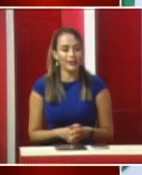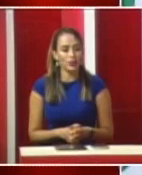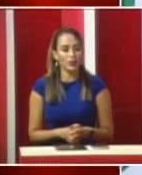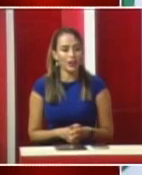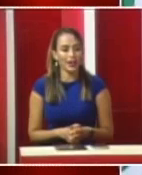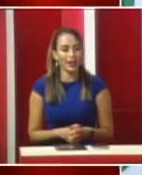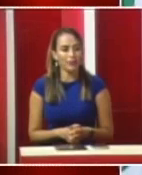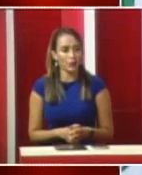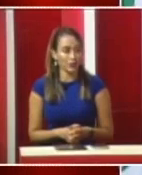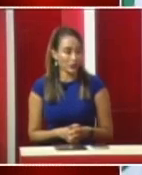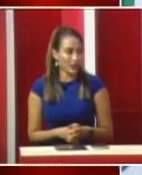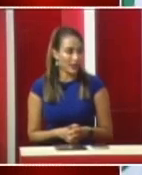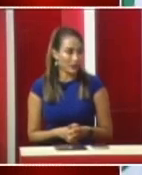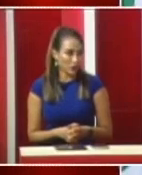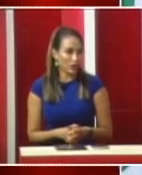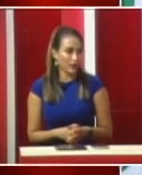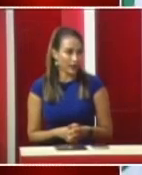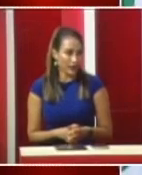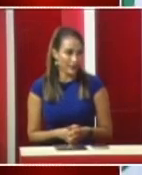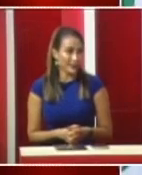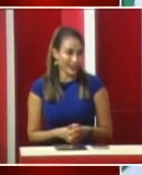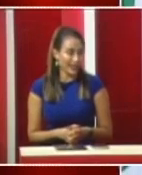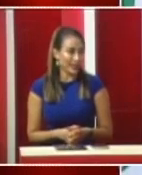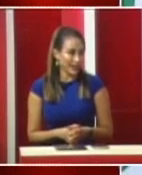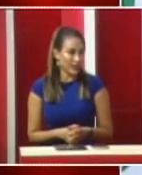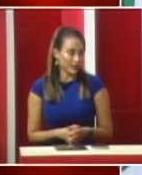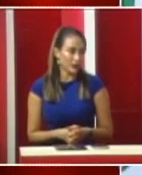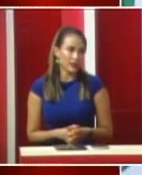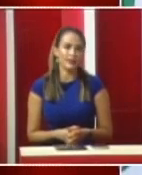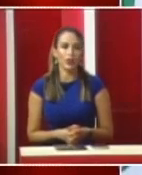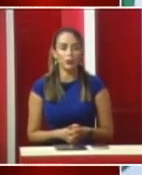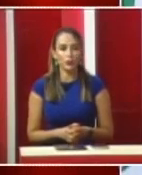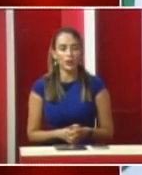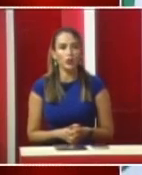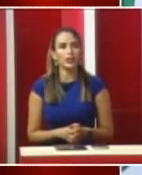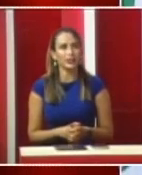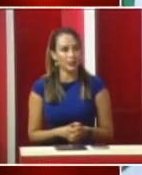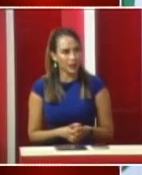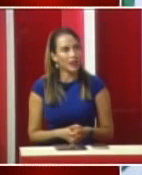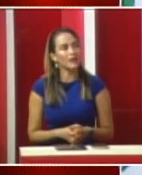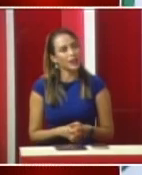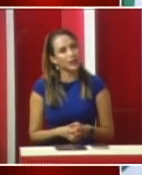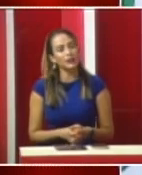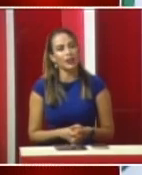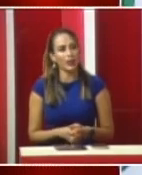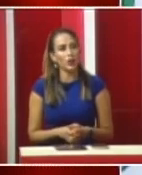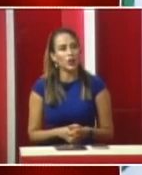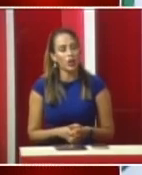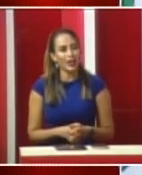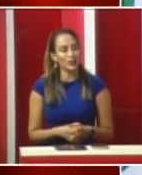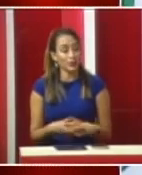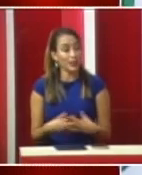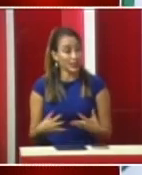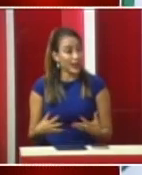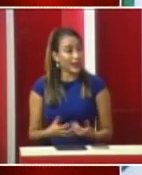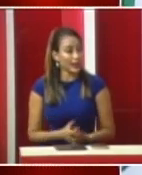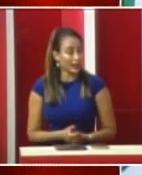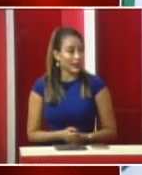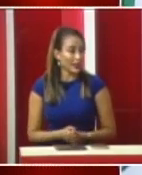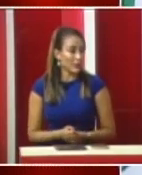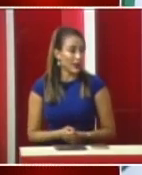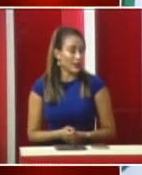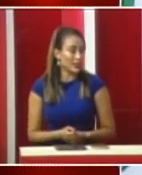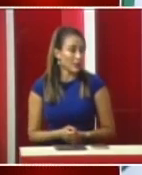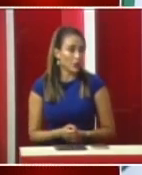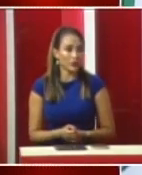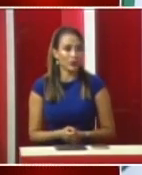personalidad, sobre el proceso de elección de fiscal general y jefe del Ministerio Público, y que también había reiterado la soberanía que